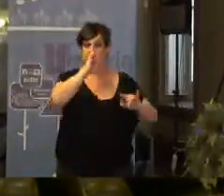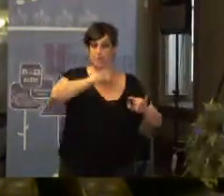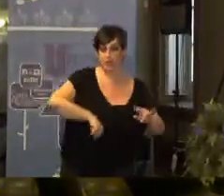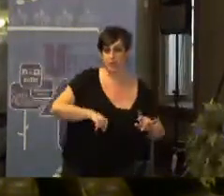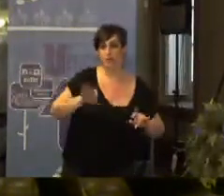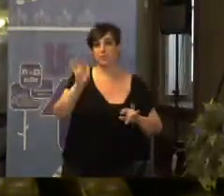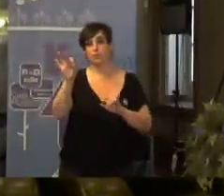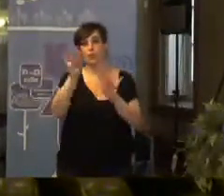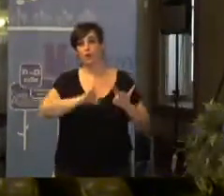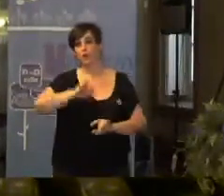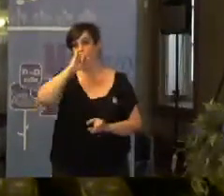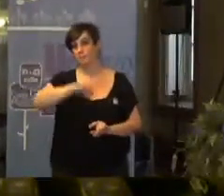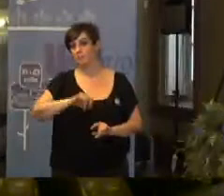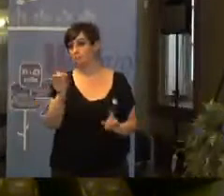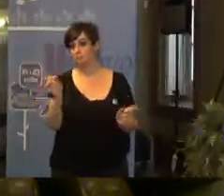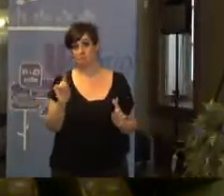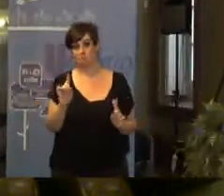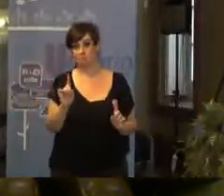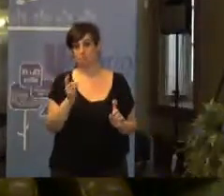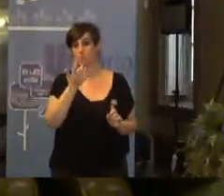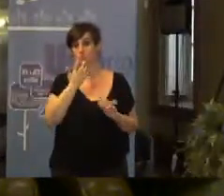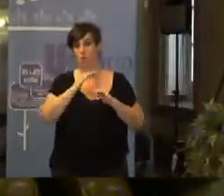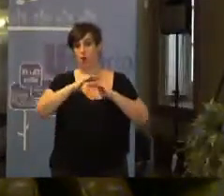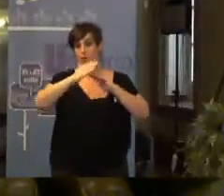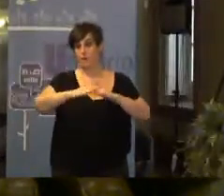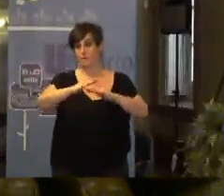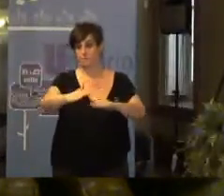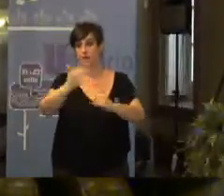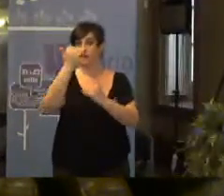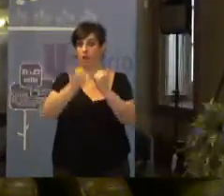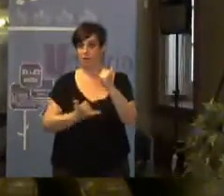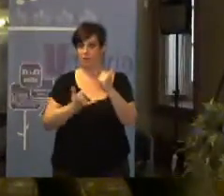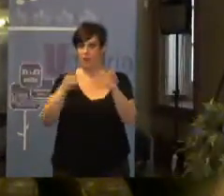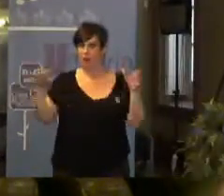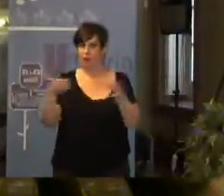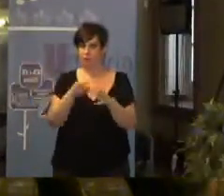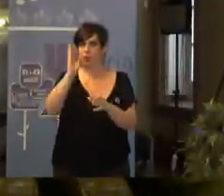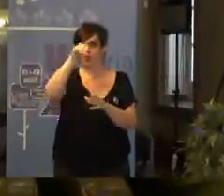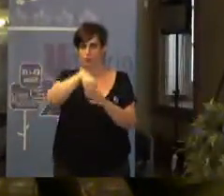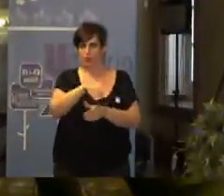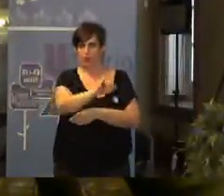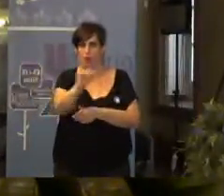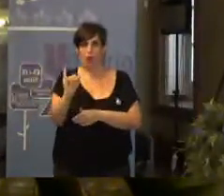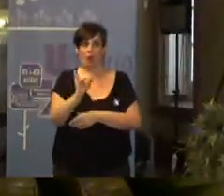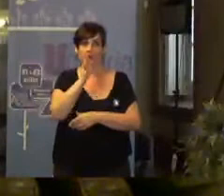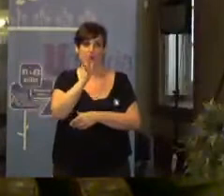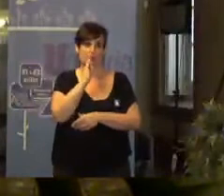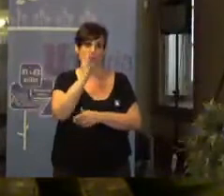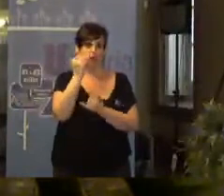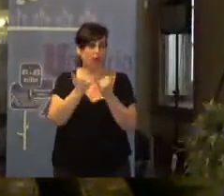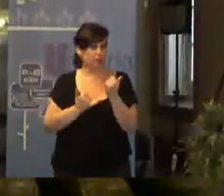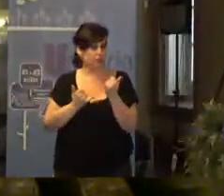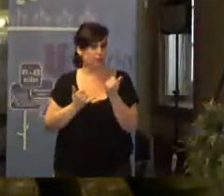non nacionalistas, como é o caso de Marea, as forzas que forman parte diso. Por que? Polo que decía antes, porque